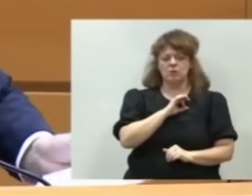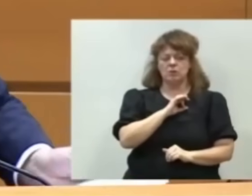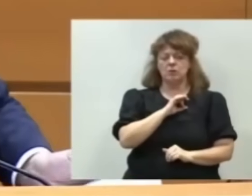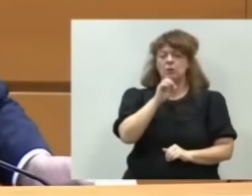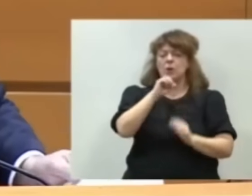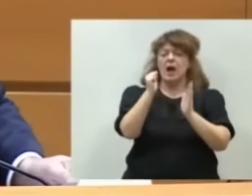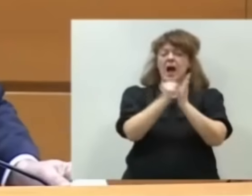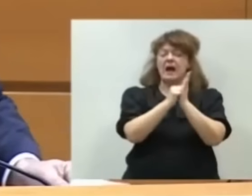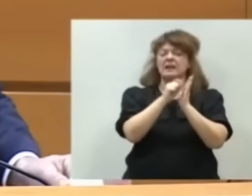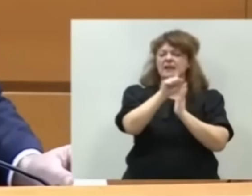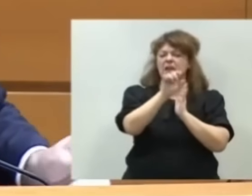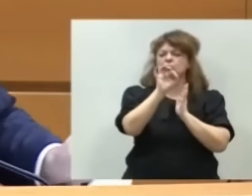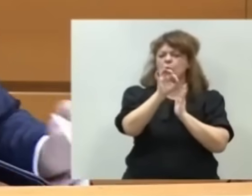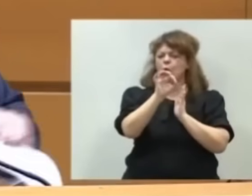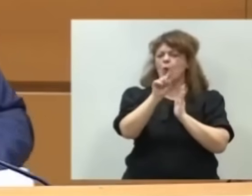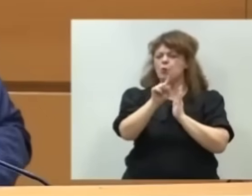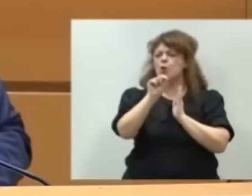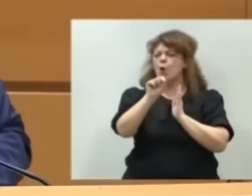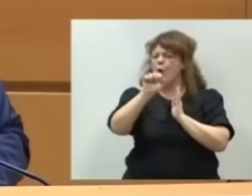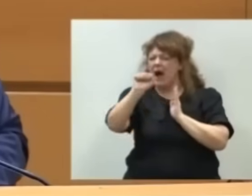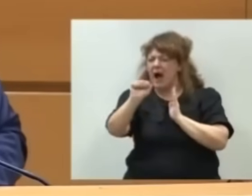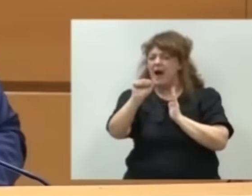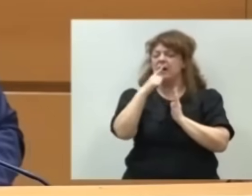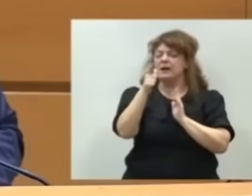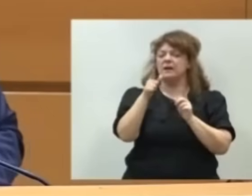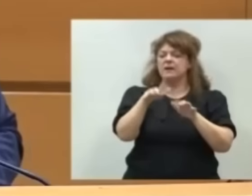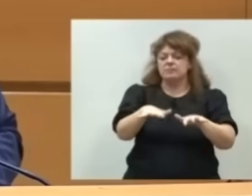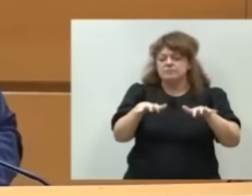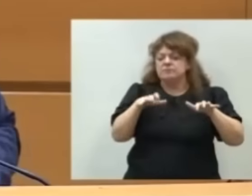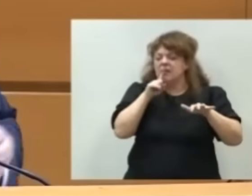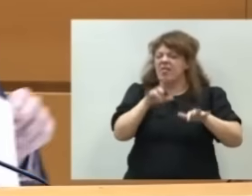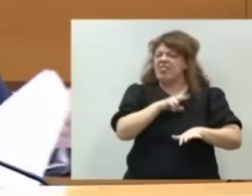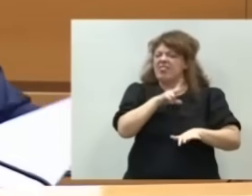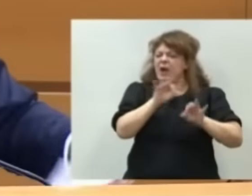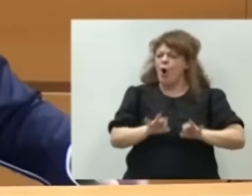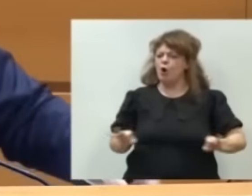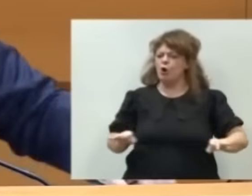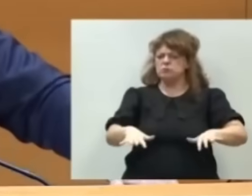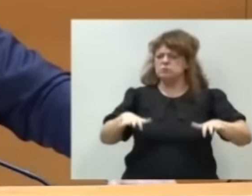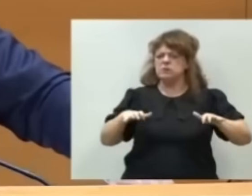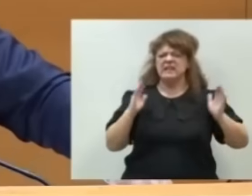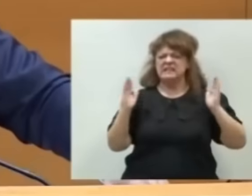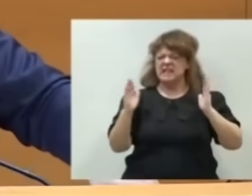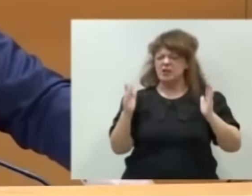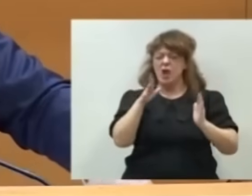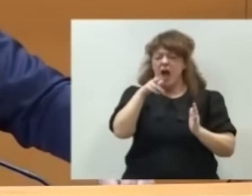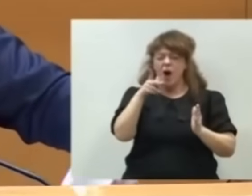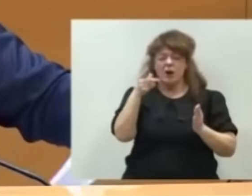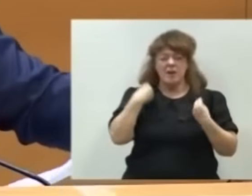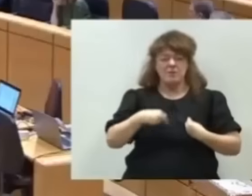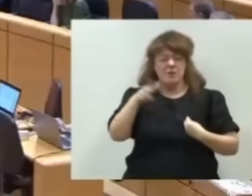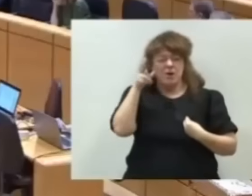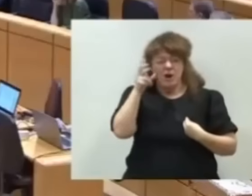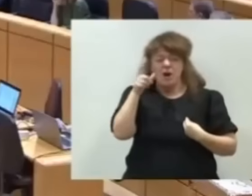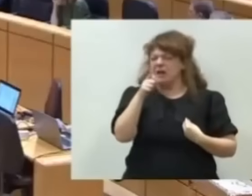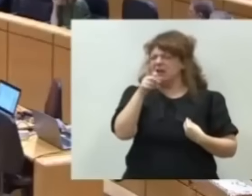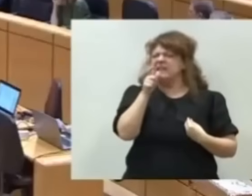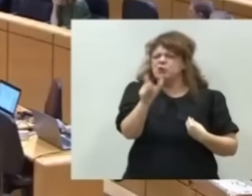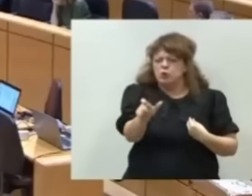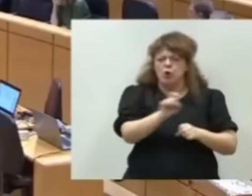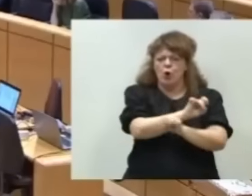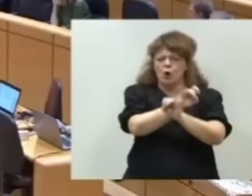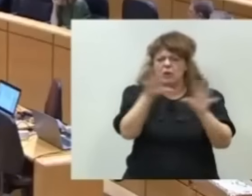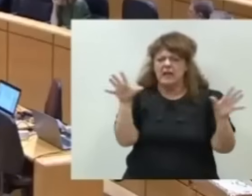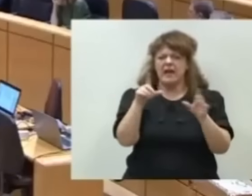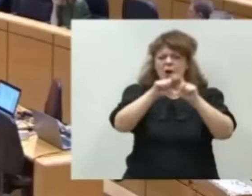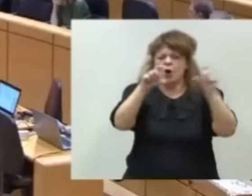artículo 101.1a, el decoro de la Cámara se tiene que mantener en toda la sesión. Lo que acabamos de oír es un insulto claro a